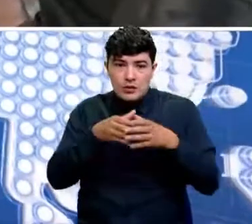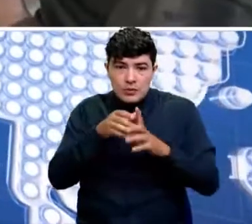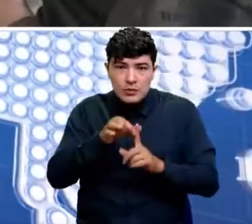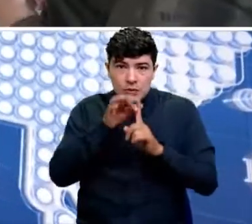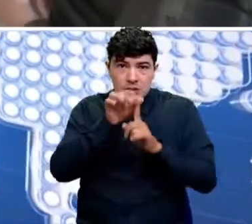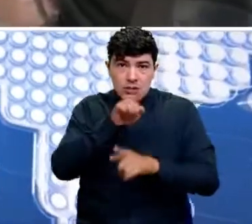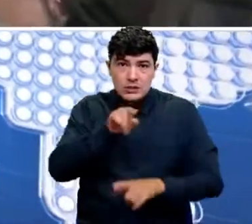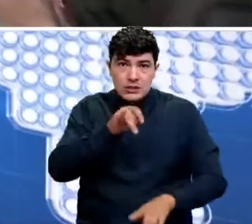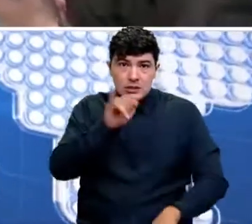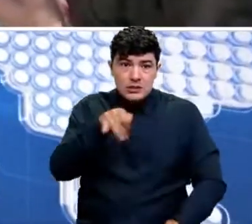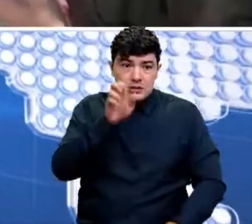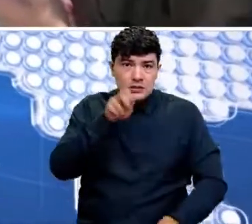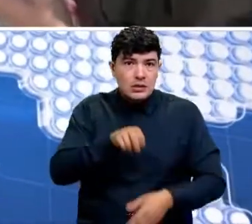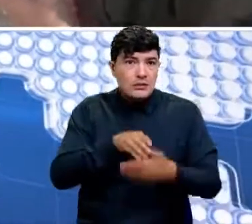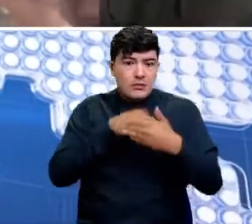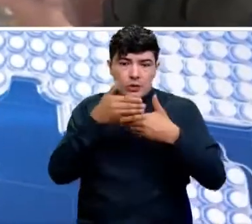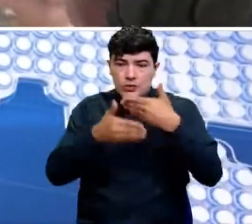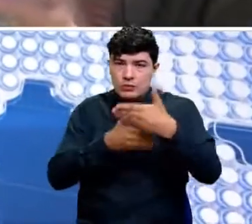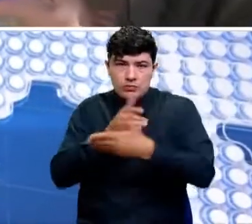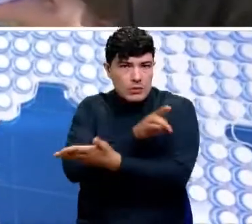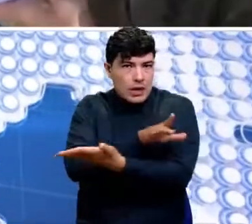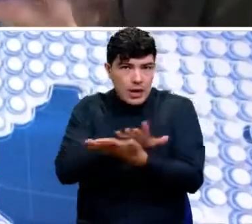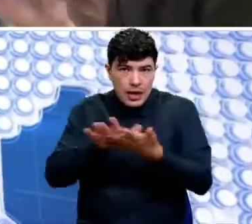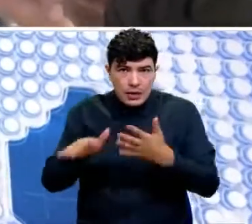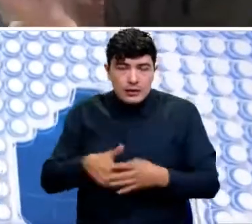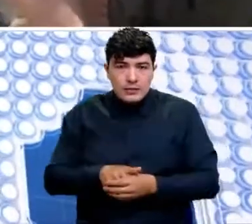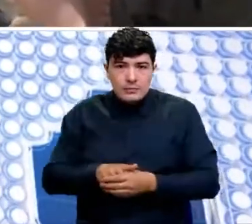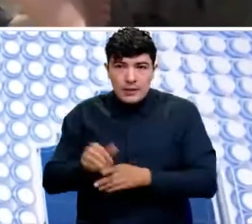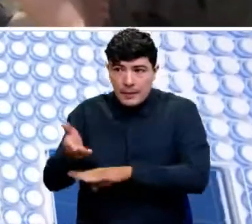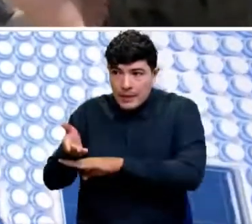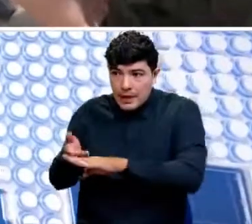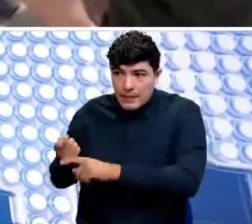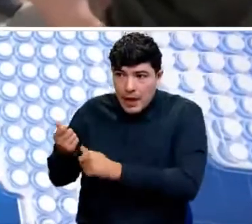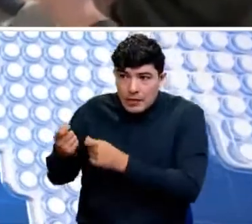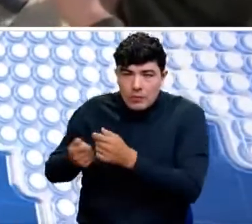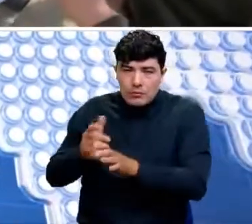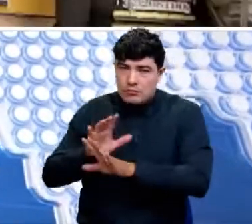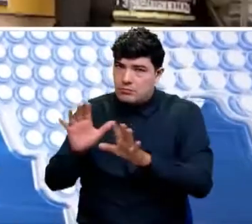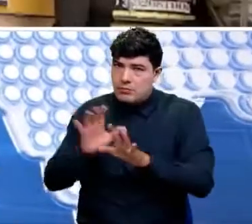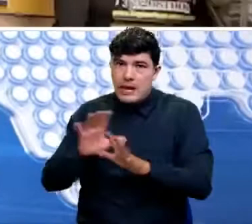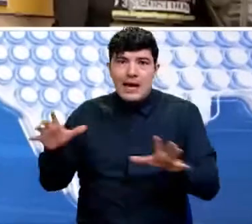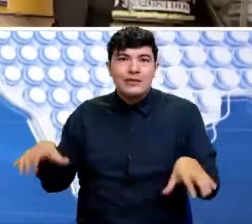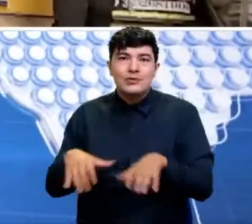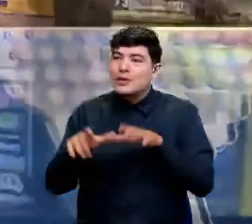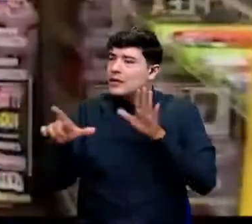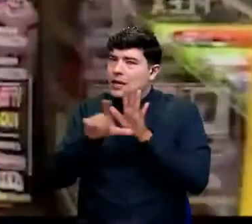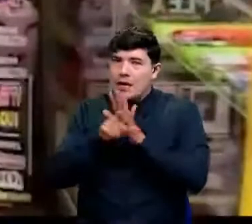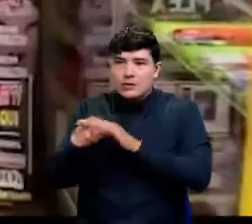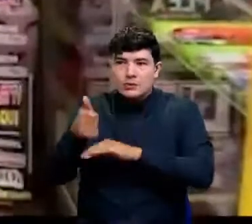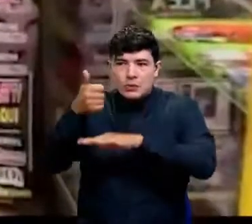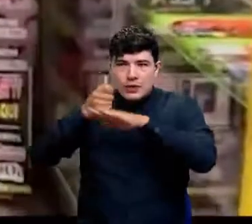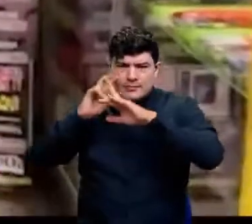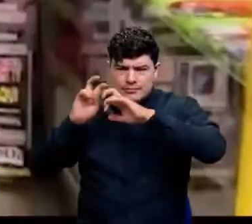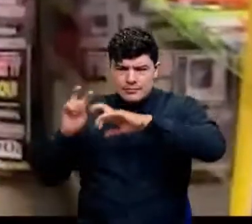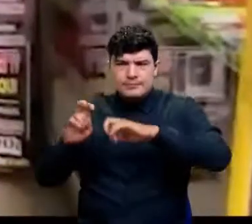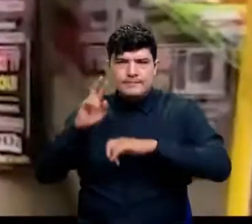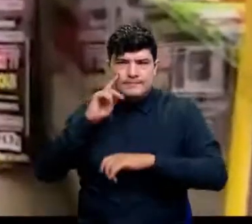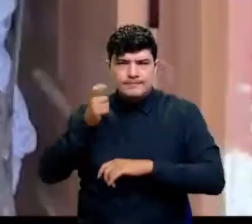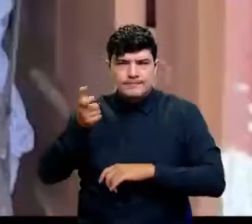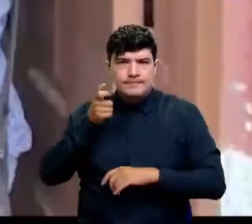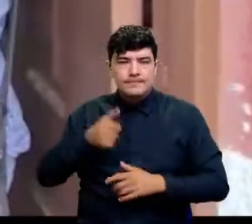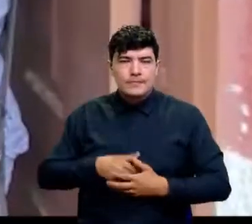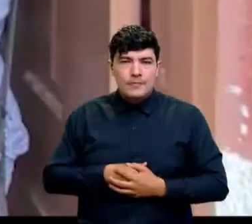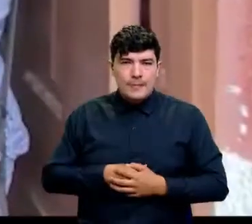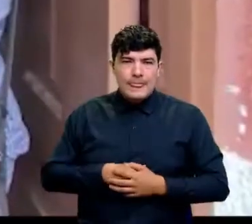porque estaríamos frente a un hecho delictivo, un hecho que debe ser investigado por las autoridades. Por ejemplo, esta denuncia que colocó María, como